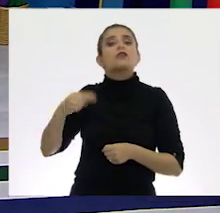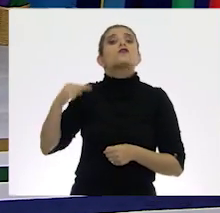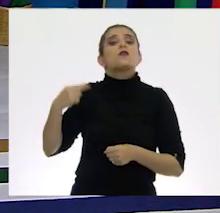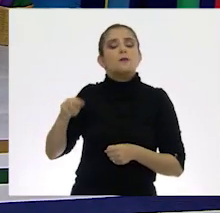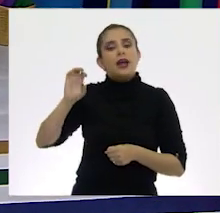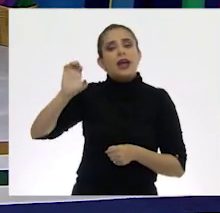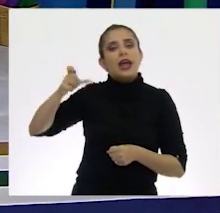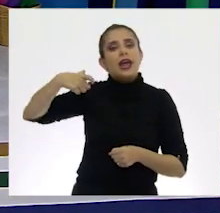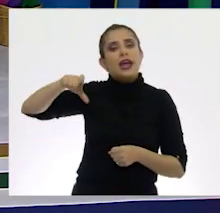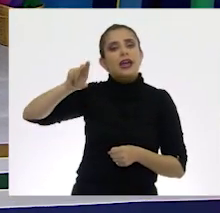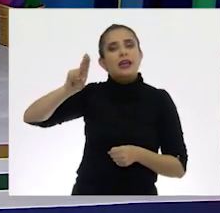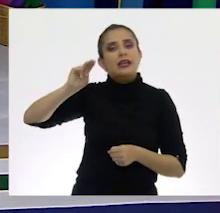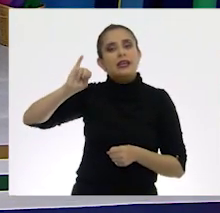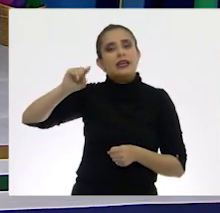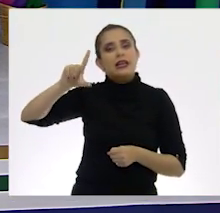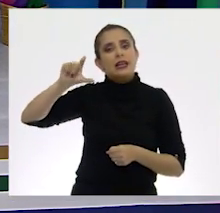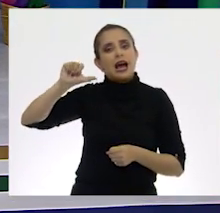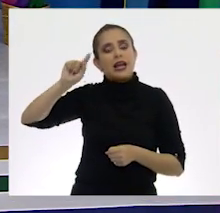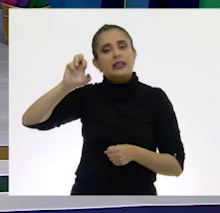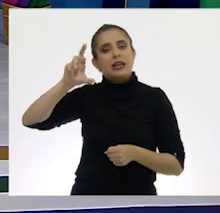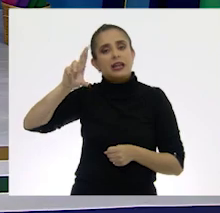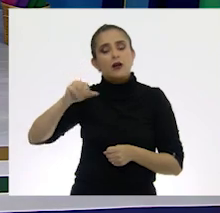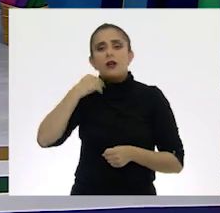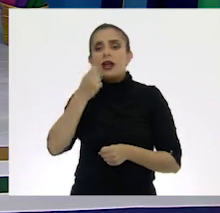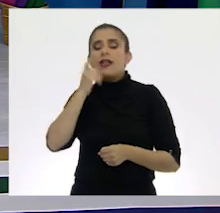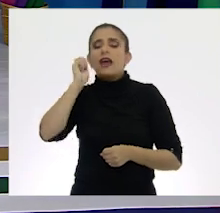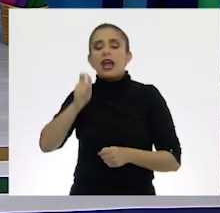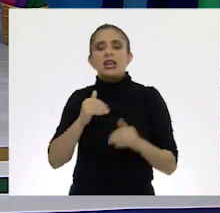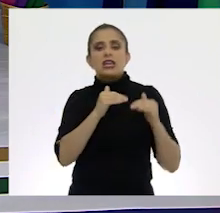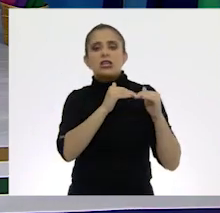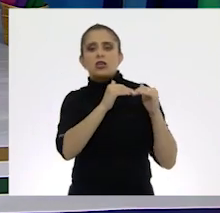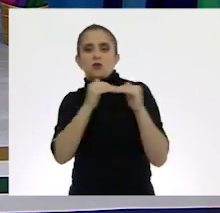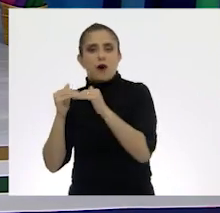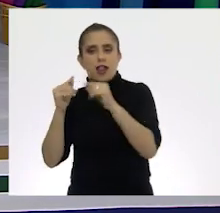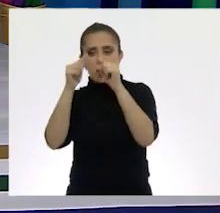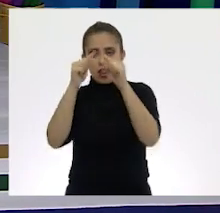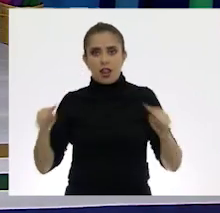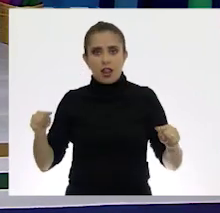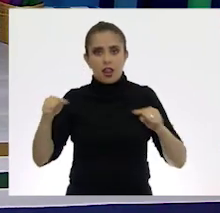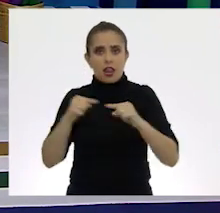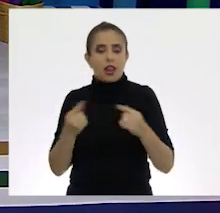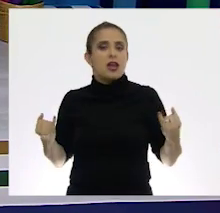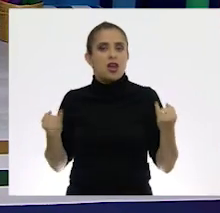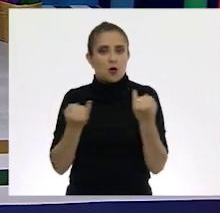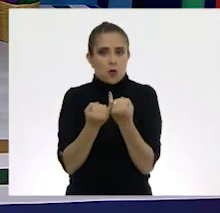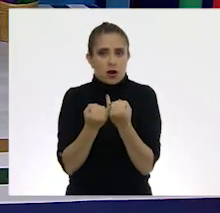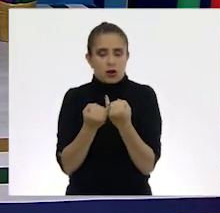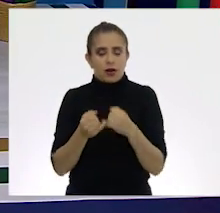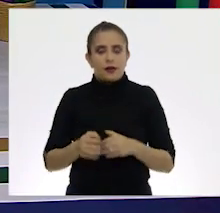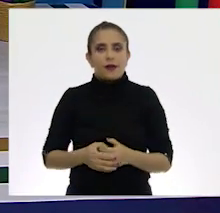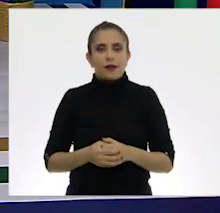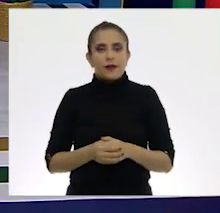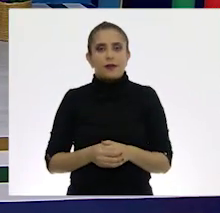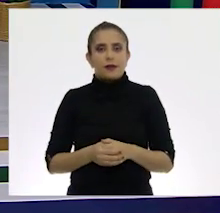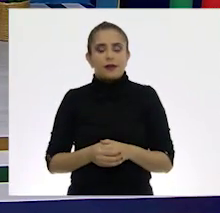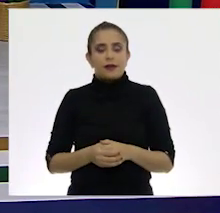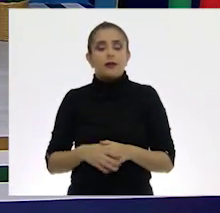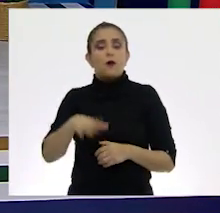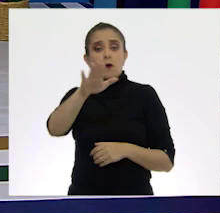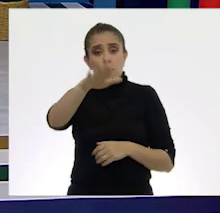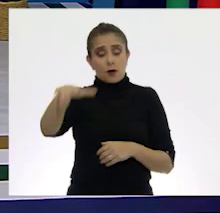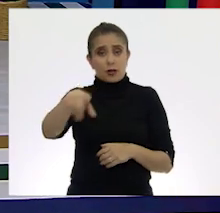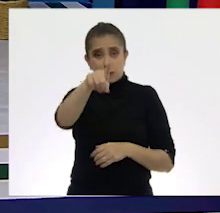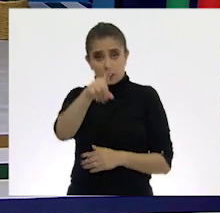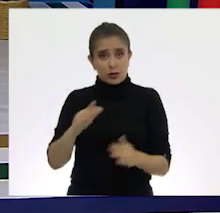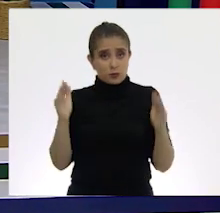sus lados son equidistantes, es decir, miden lo mismo. Y para ello en casa les voy a pedir, por